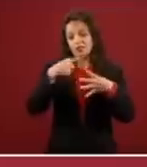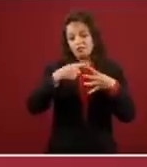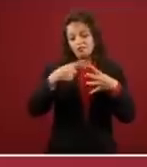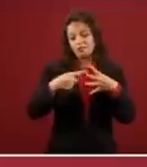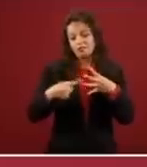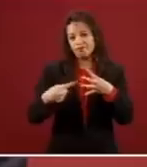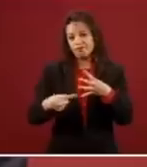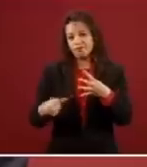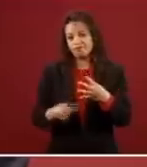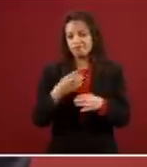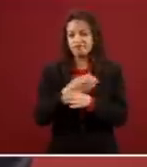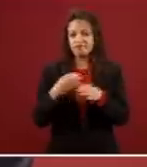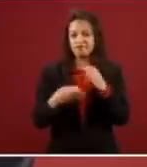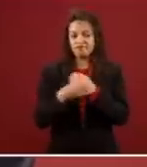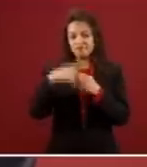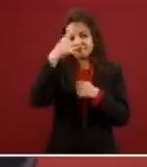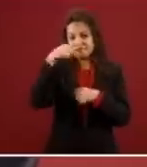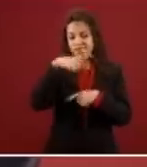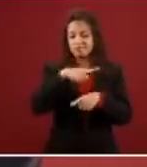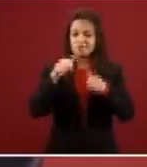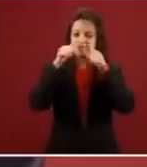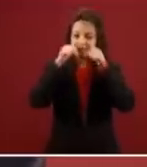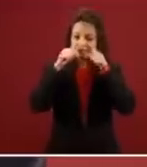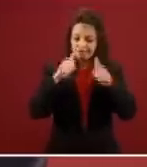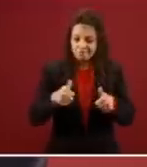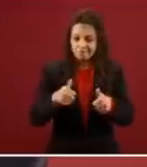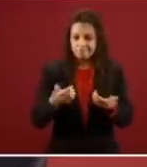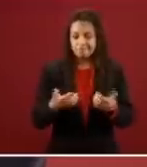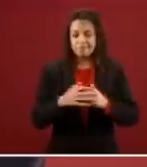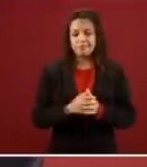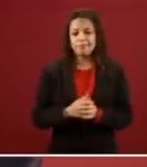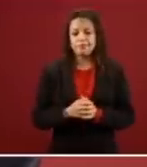casos muy